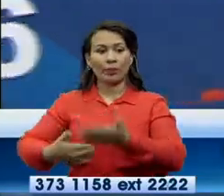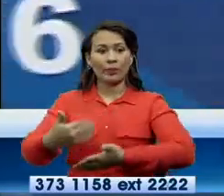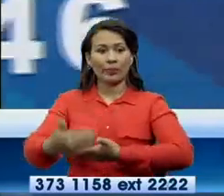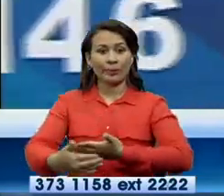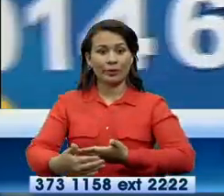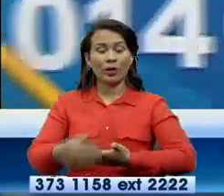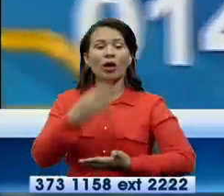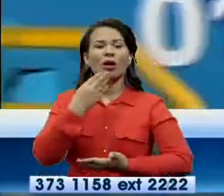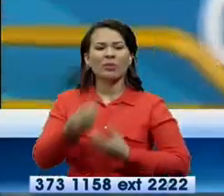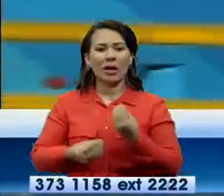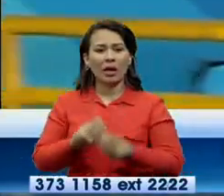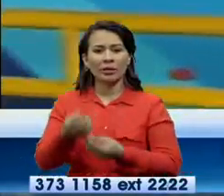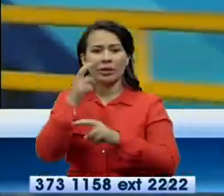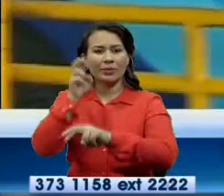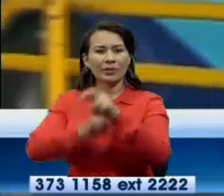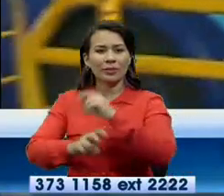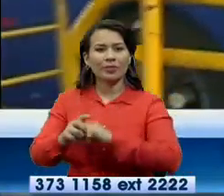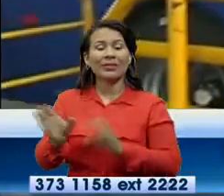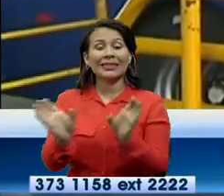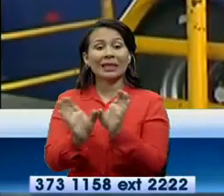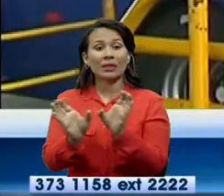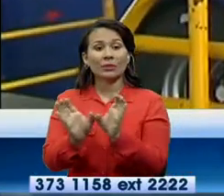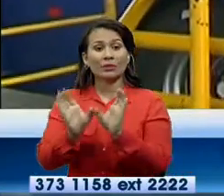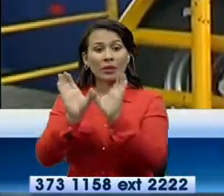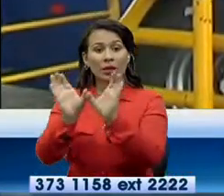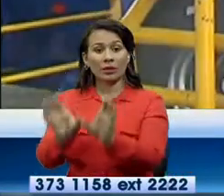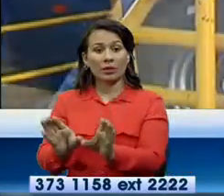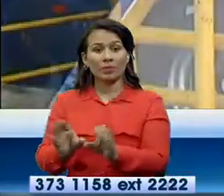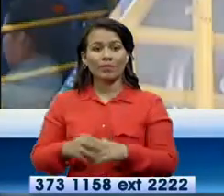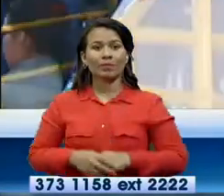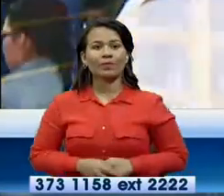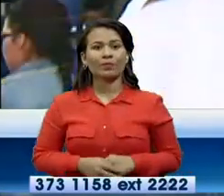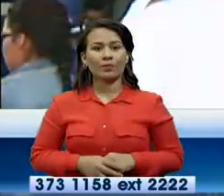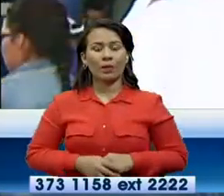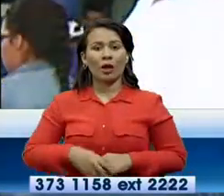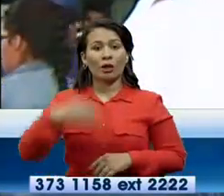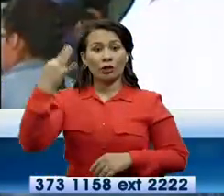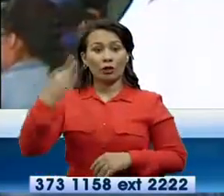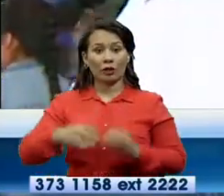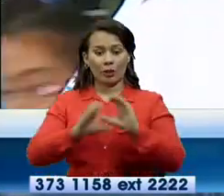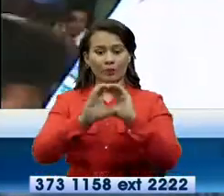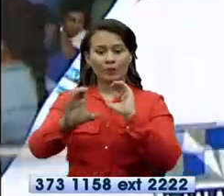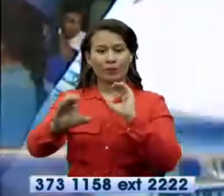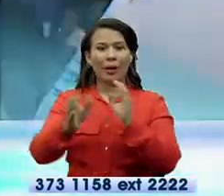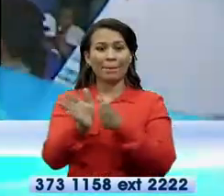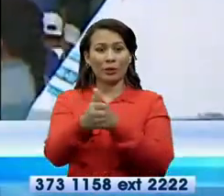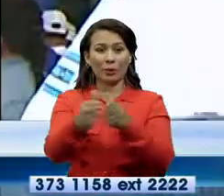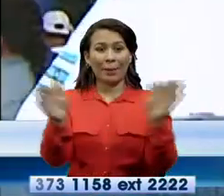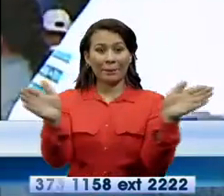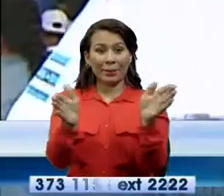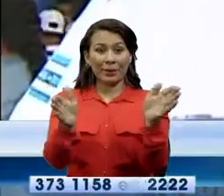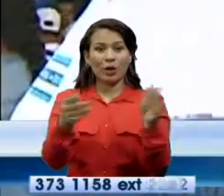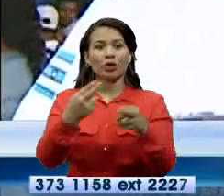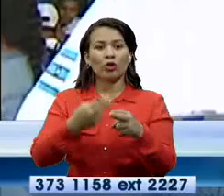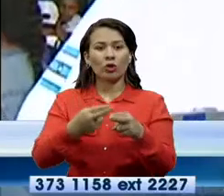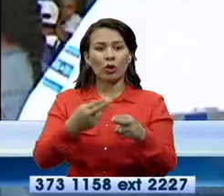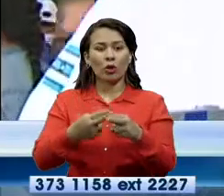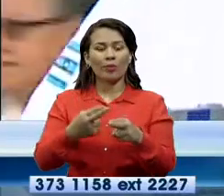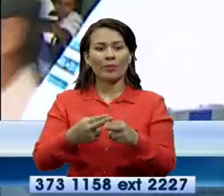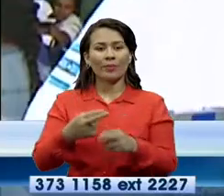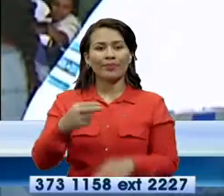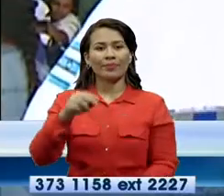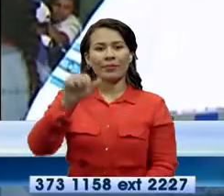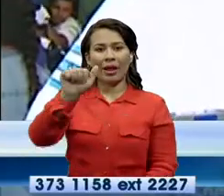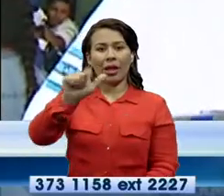ellos continúa. Alimentadores son un total más o menos de 357 buses, de los cuales ya se ha revisado más